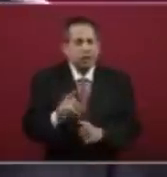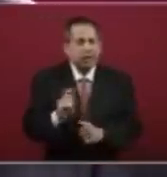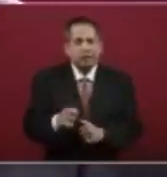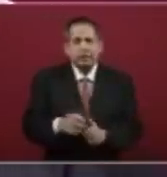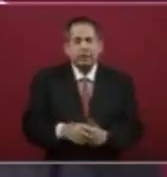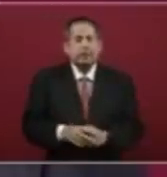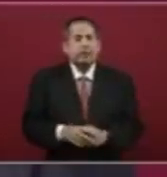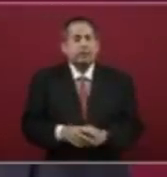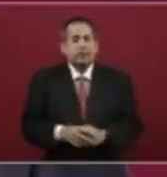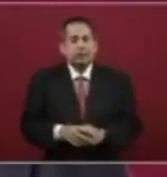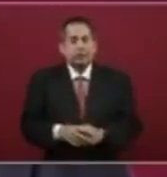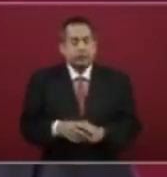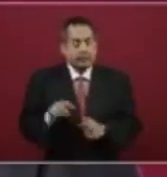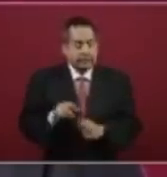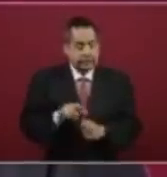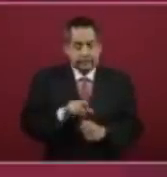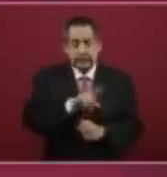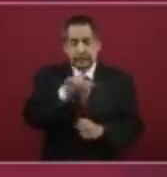del